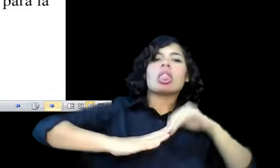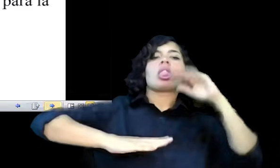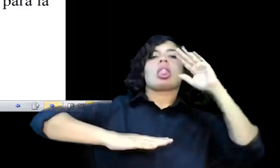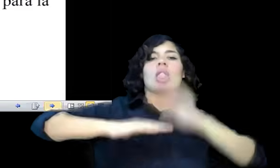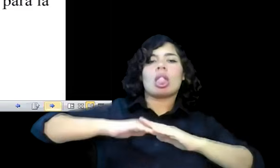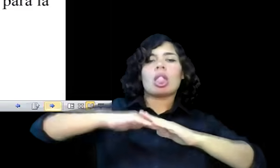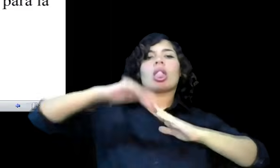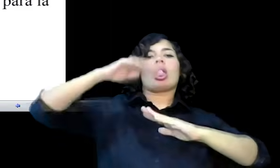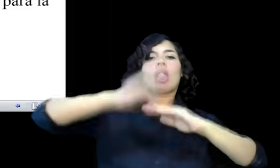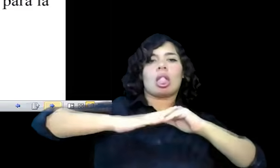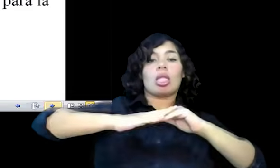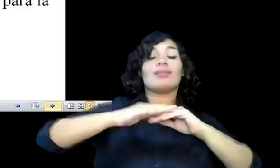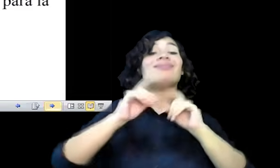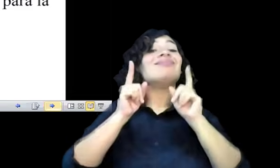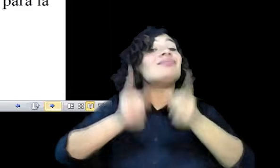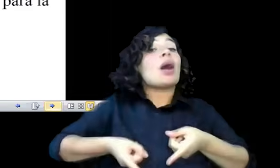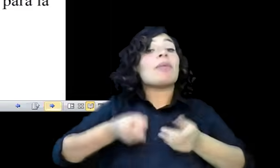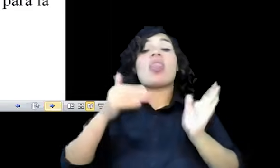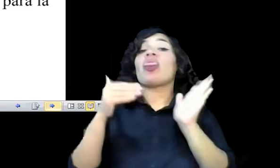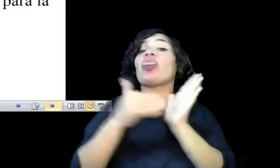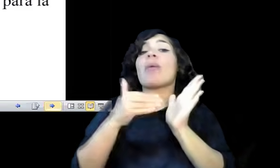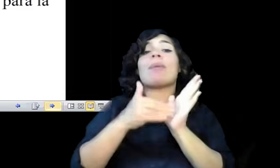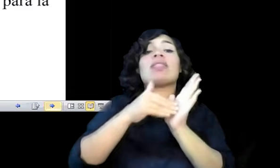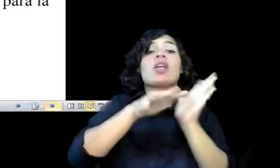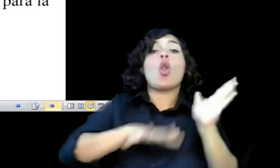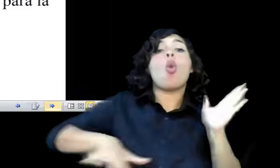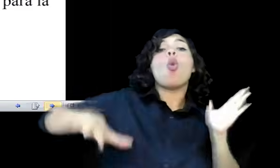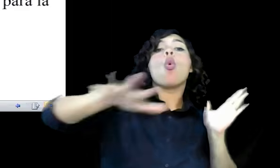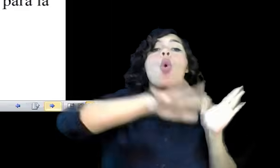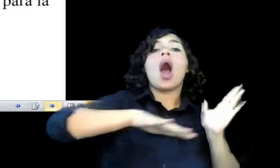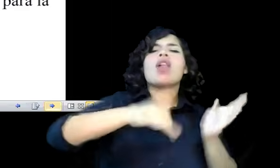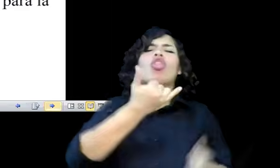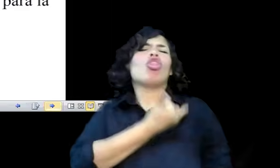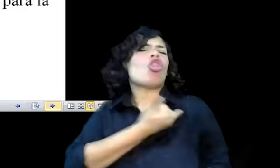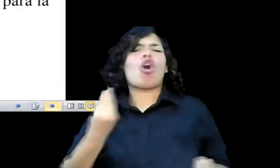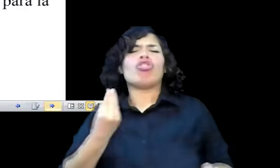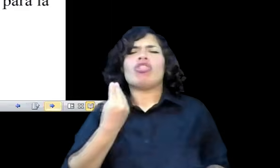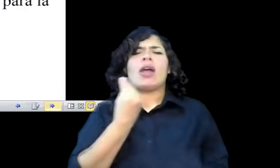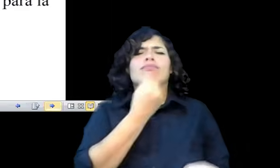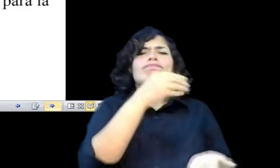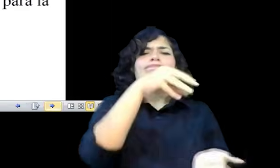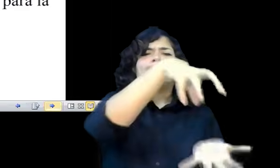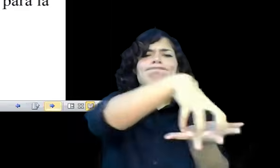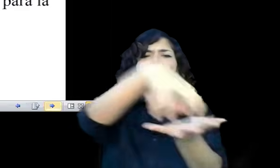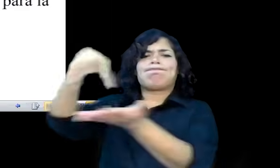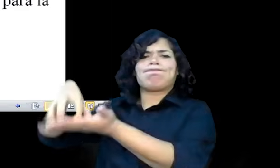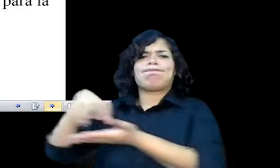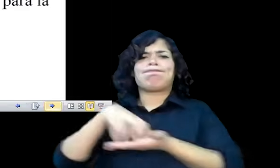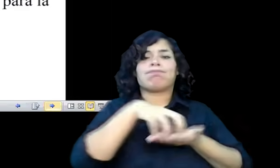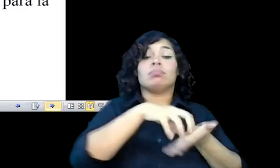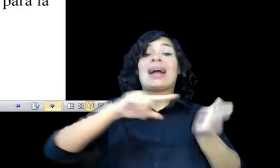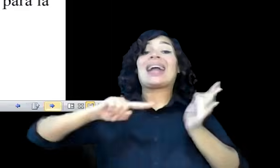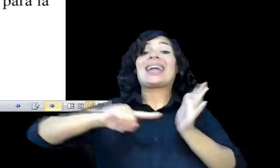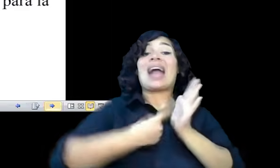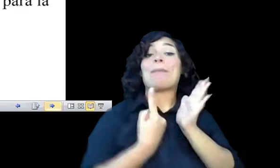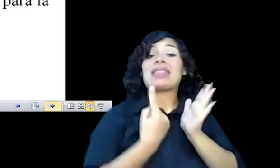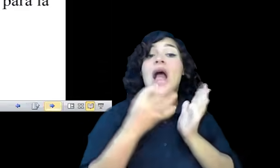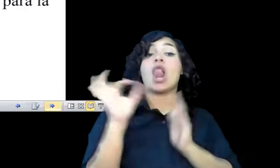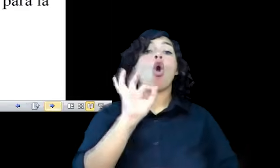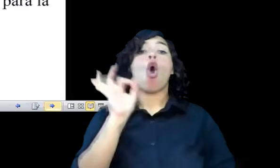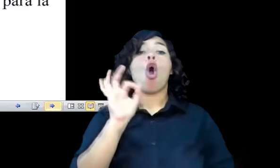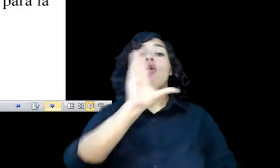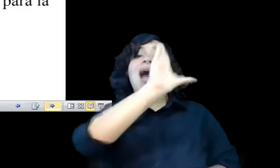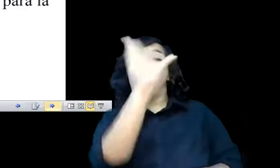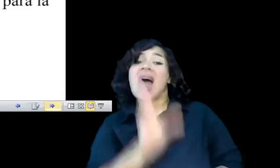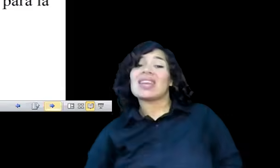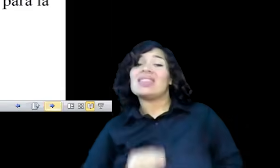el inmueble. Si está situado en Cava, va a tener una evaluación. Si está situado en el resto del país, va a tener otra